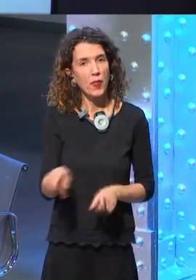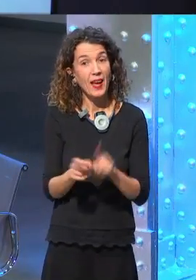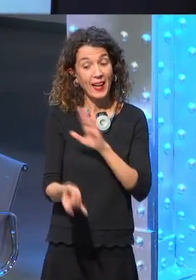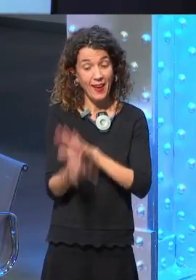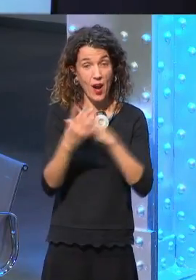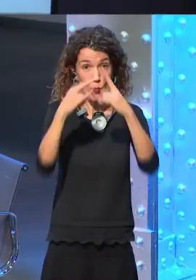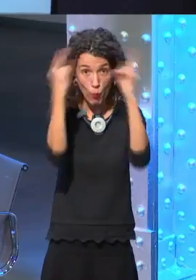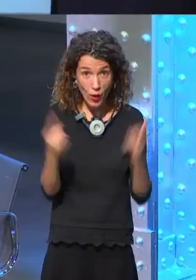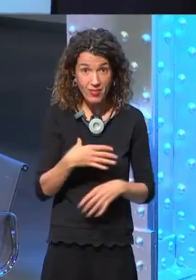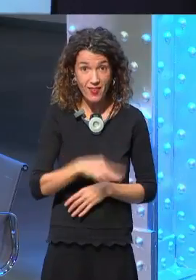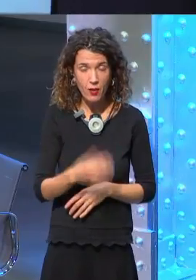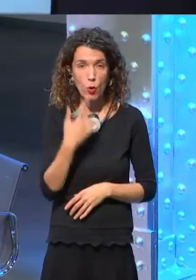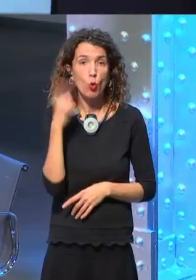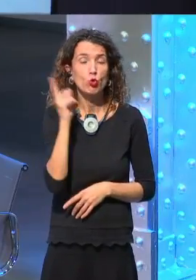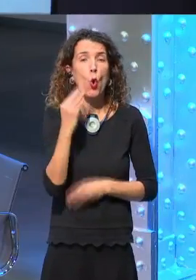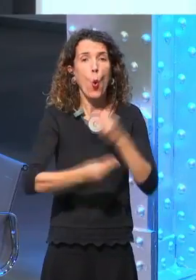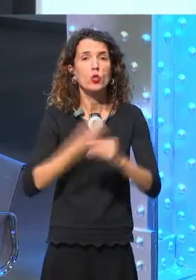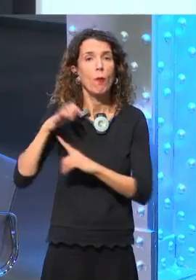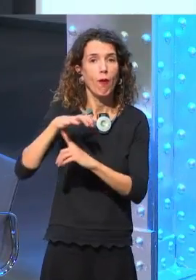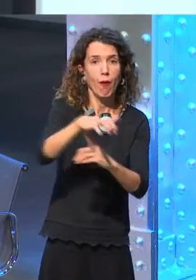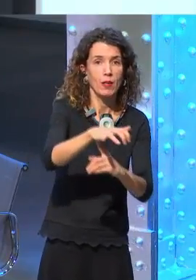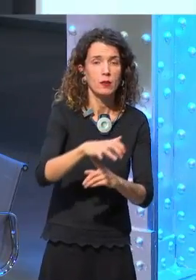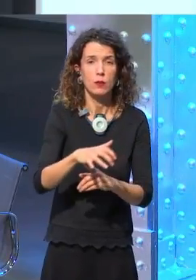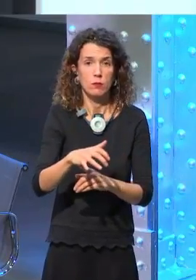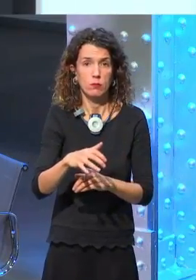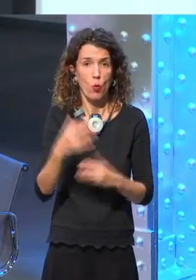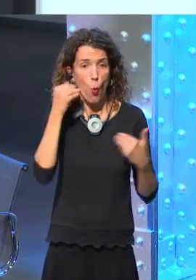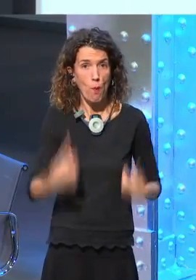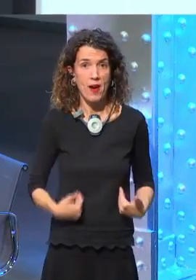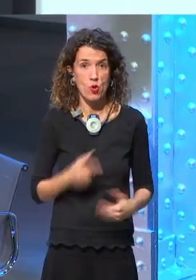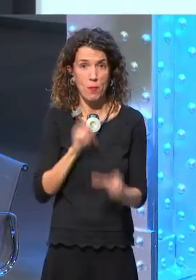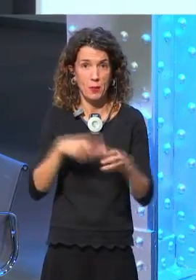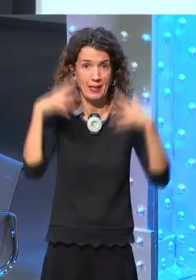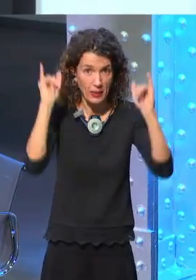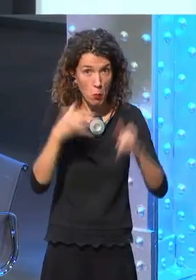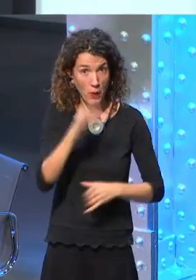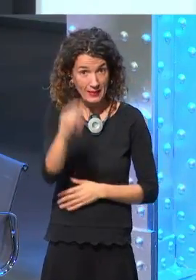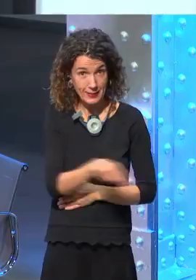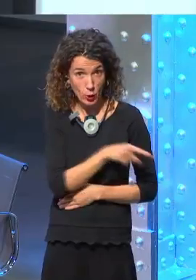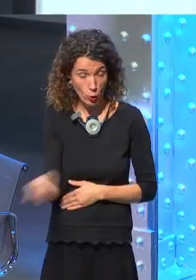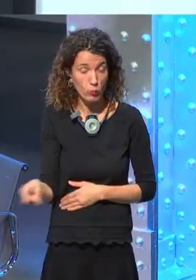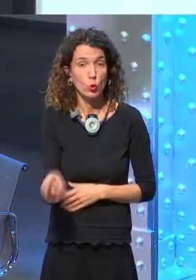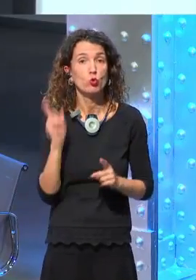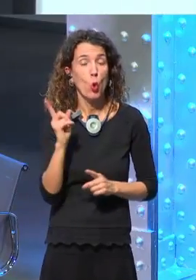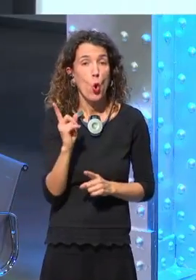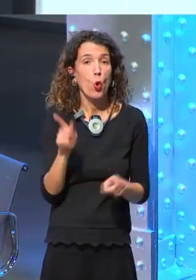crear este puente simplemente con el uso de cuadrirrotores sin la intervención humana. simplemente